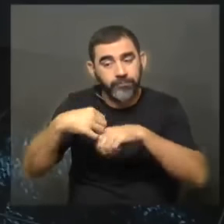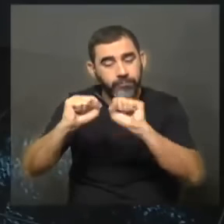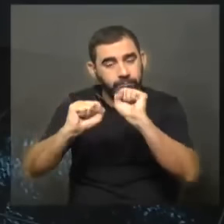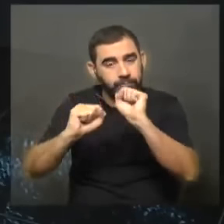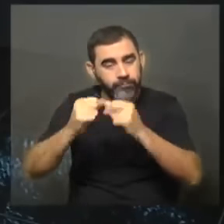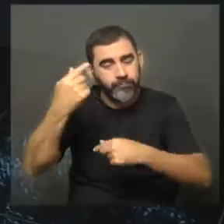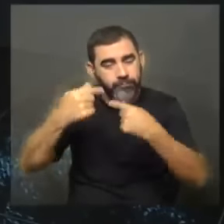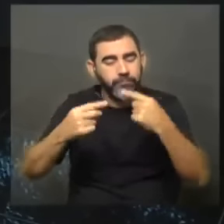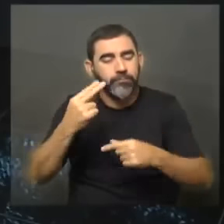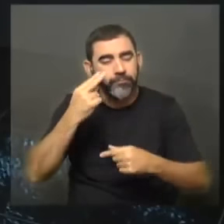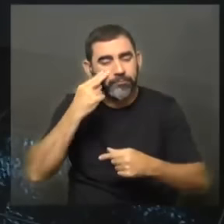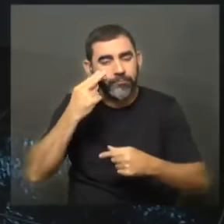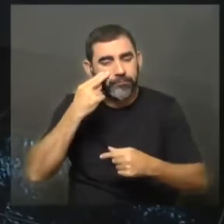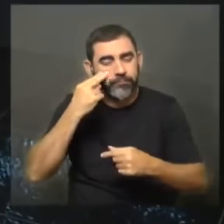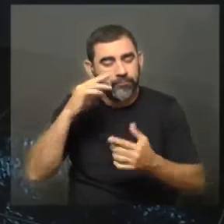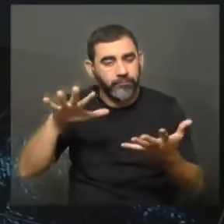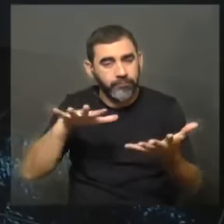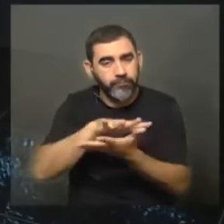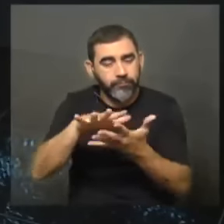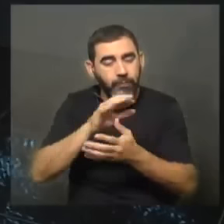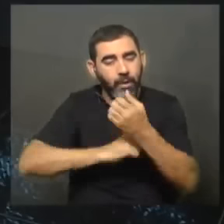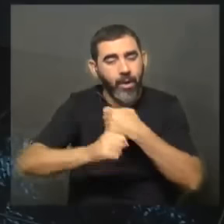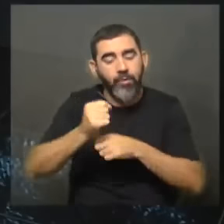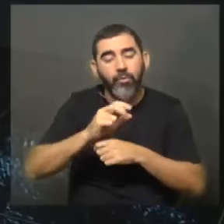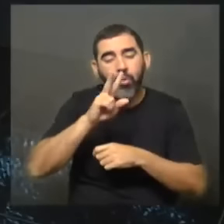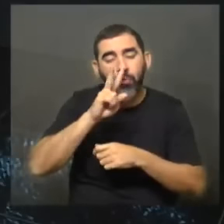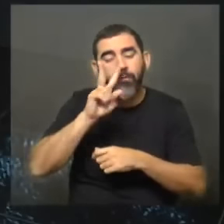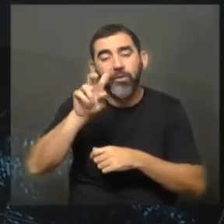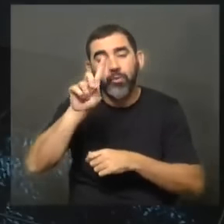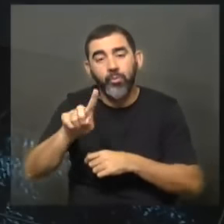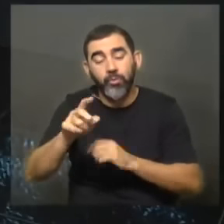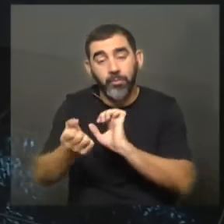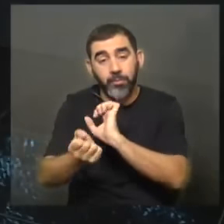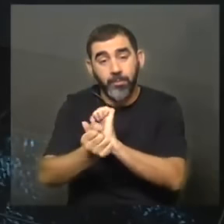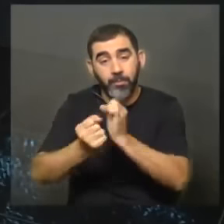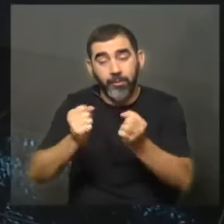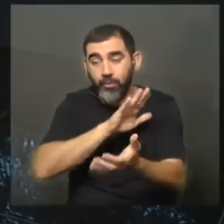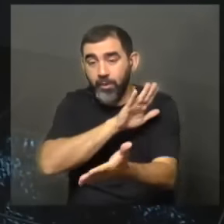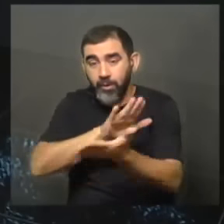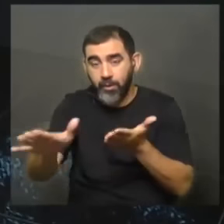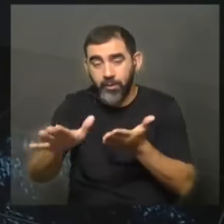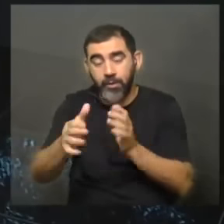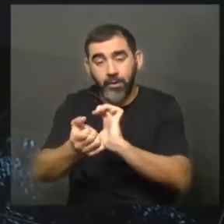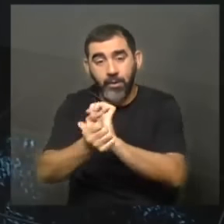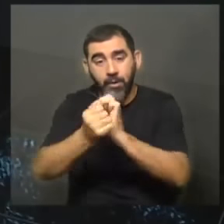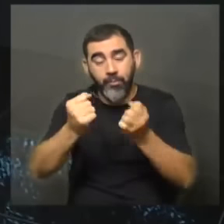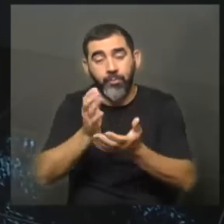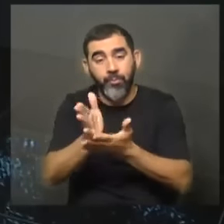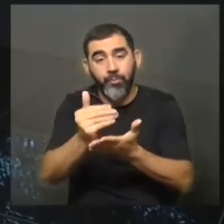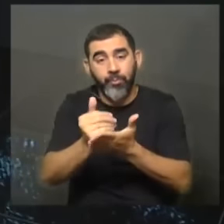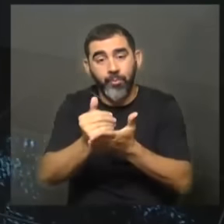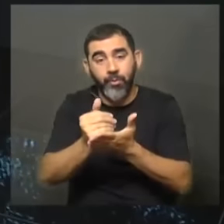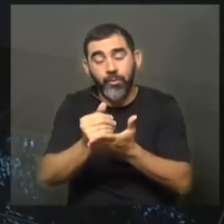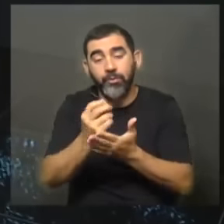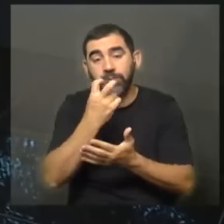irregularidades en el hecho ocurrido en el año 2021 cuando el privado de libertad escapó de una cárcel del departamento